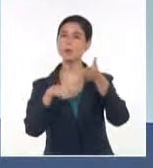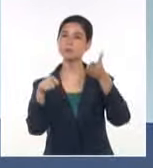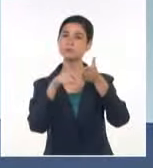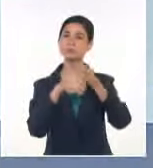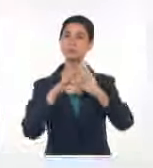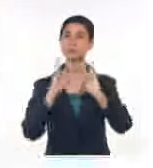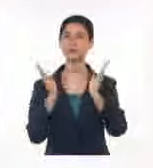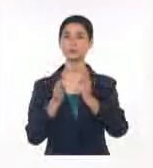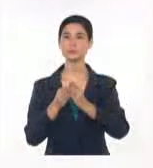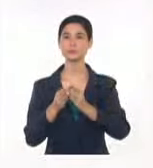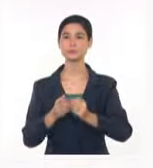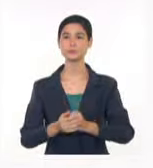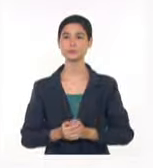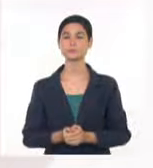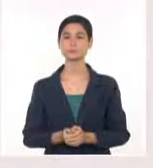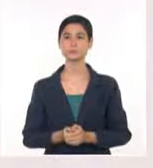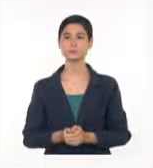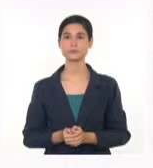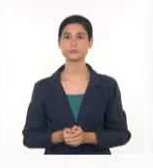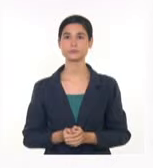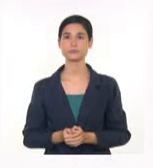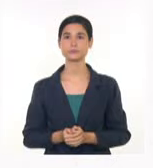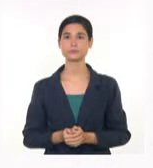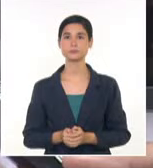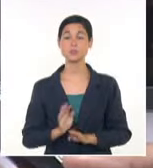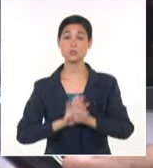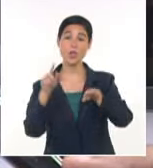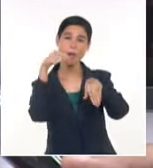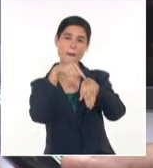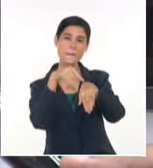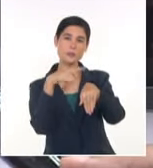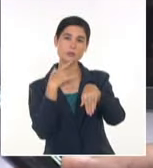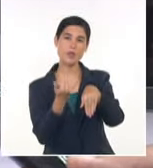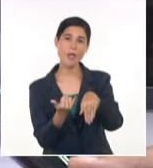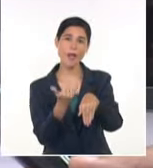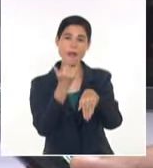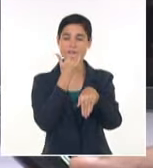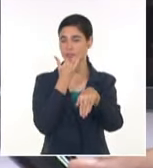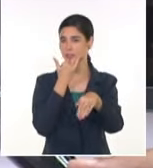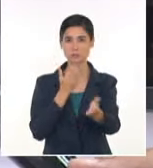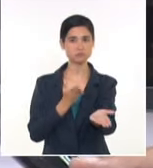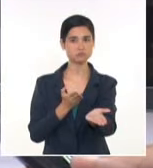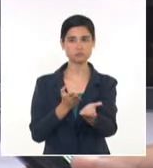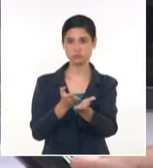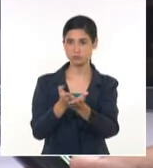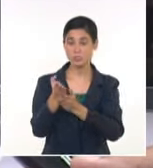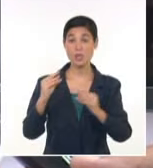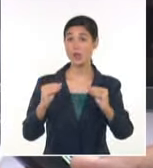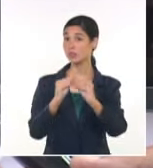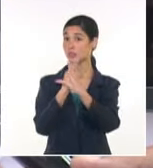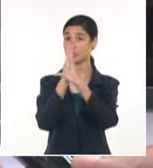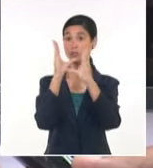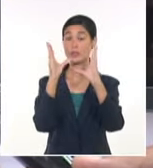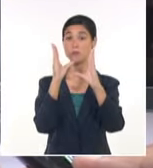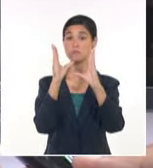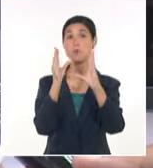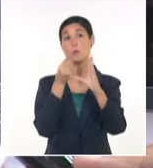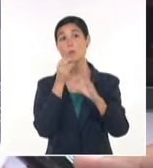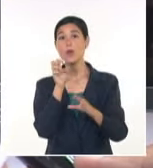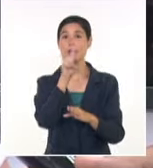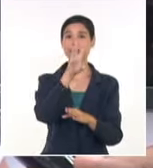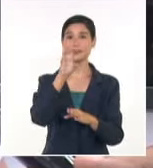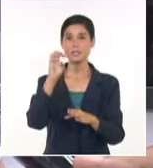Espinosa. En este minuto de afectación al servicio, y nos vamos a mantener con afectación durante todo el día, que pueden llegar a 300 megawatts en el